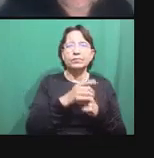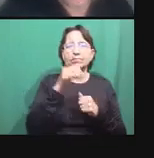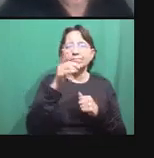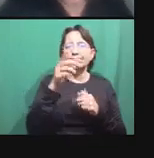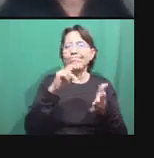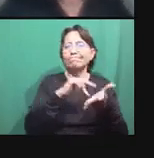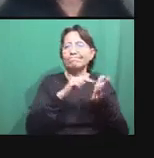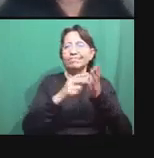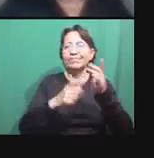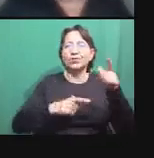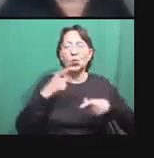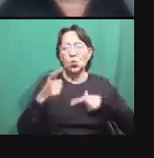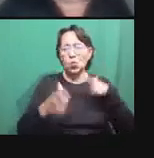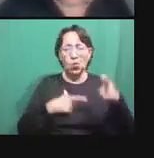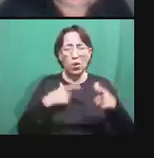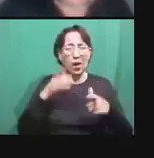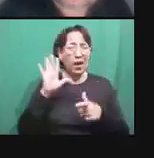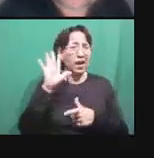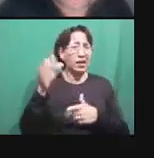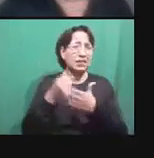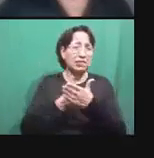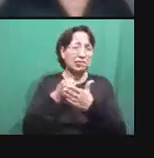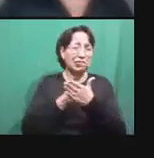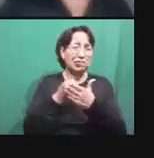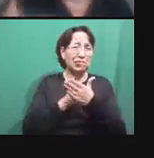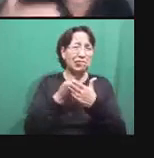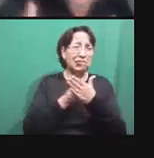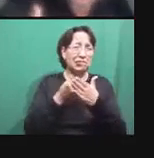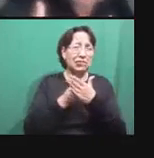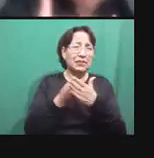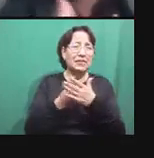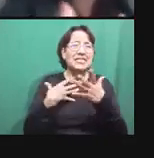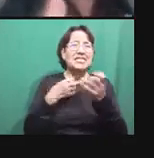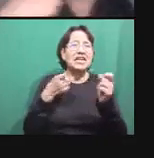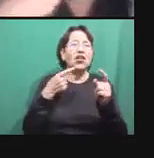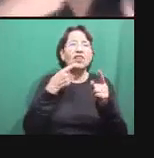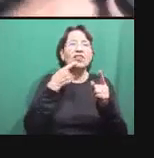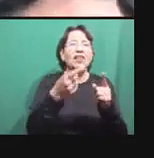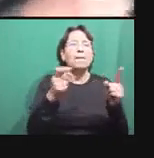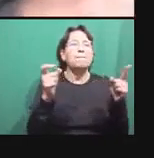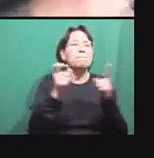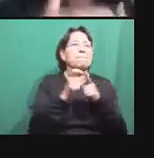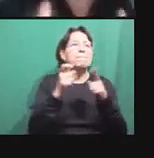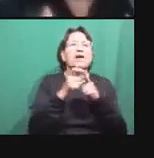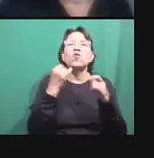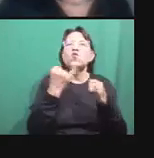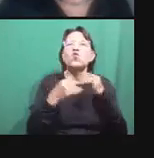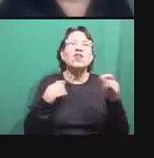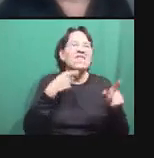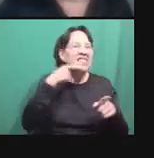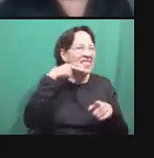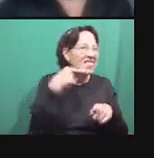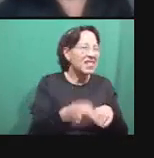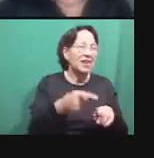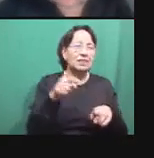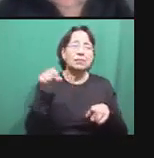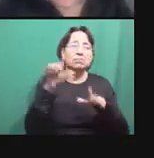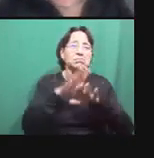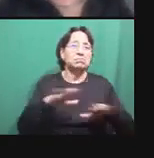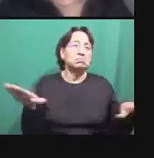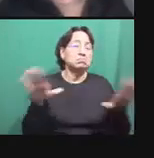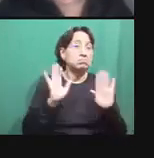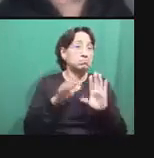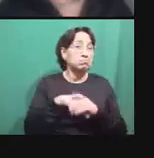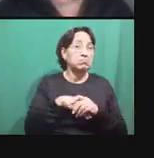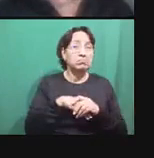ciudad por el poder de la última palabra, de aquel que generó la última emisión sobre esa superficie. Eso